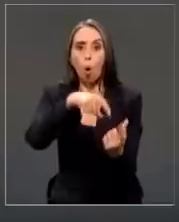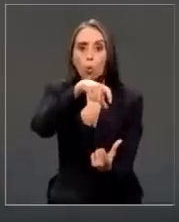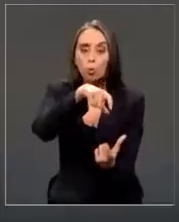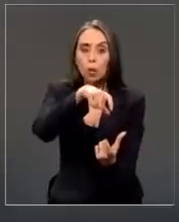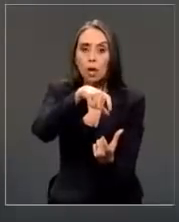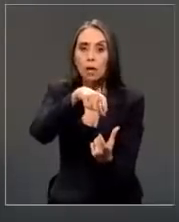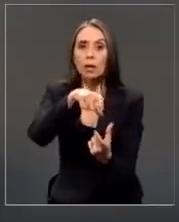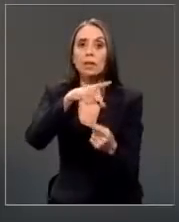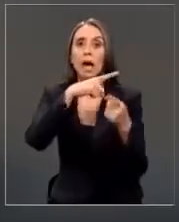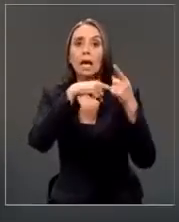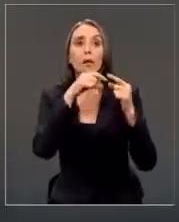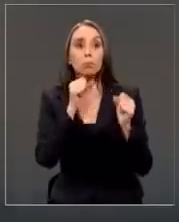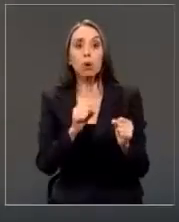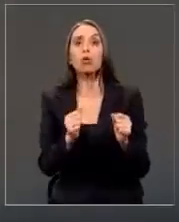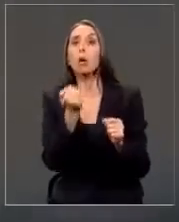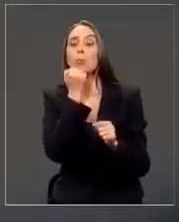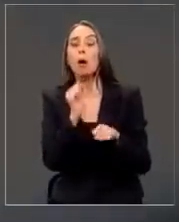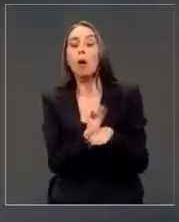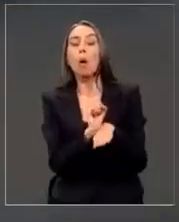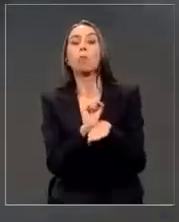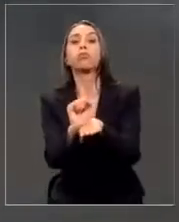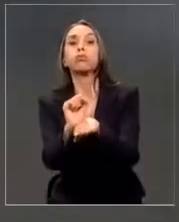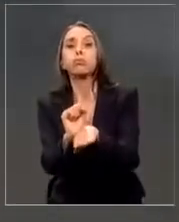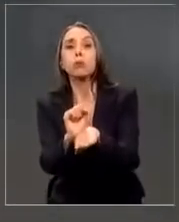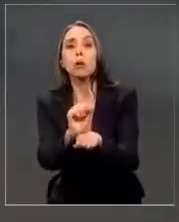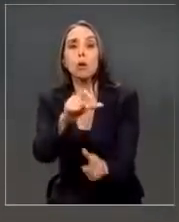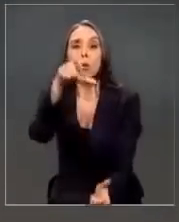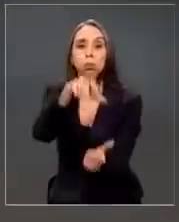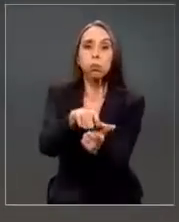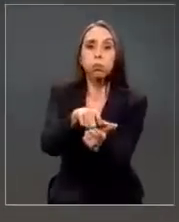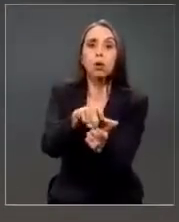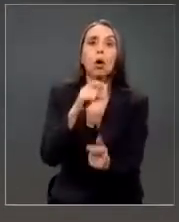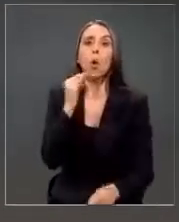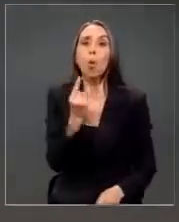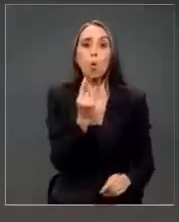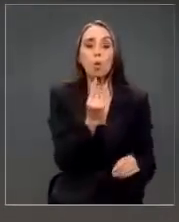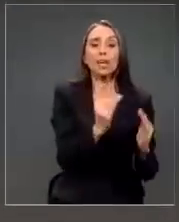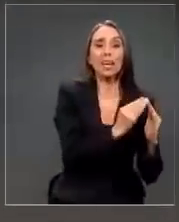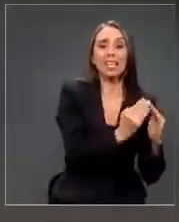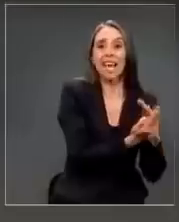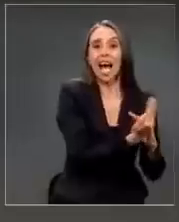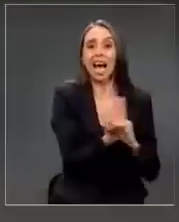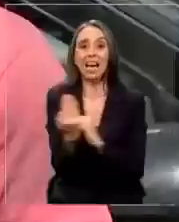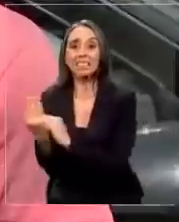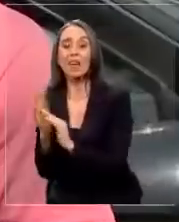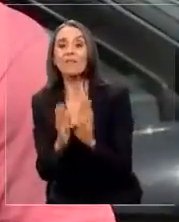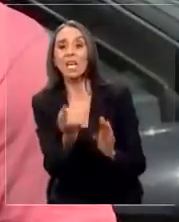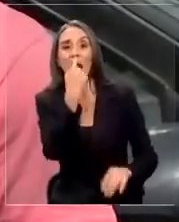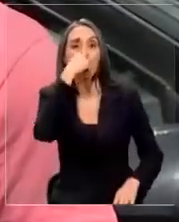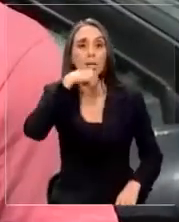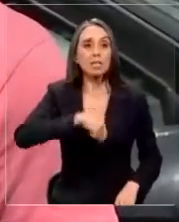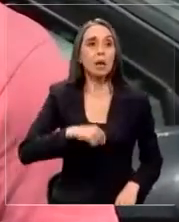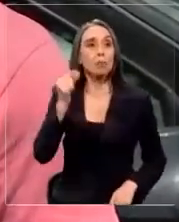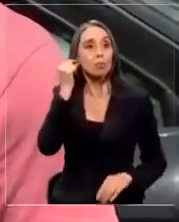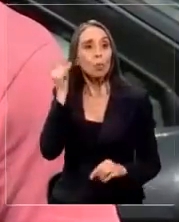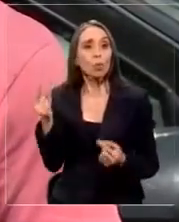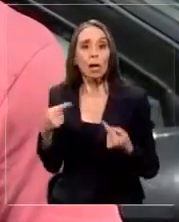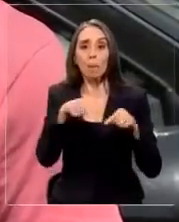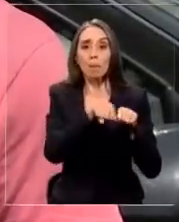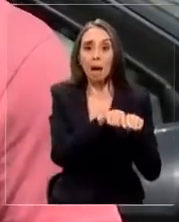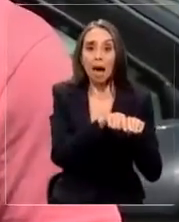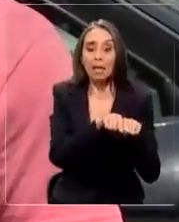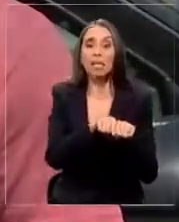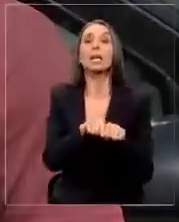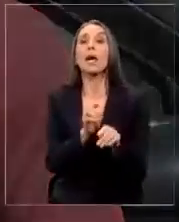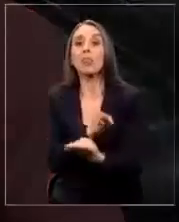dice la historia podría haber sido distinta debido a la urgencia que tenía de llegar a su casa tras salir del examen con su pareja para tomarse